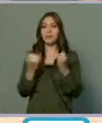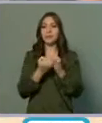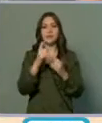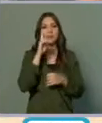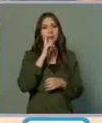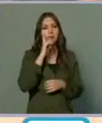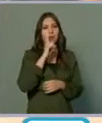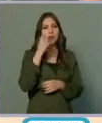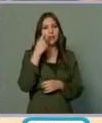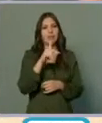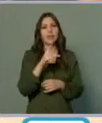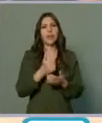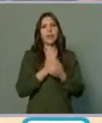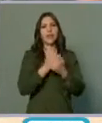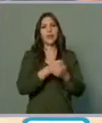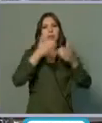subchef,